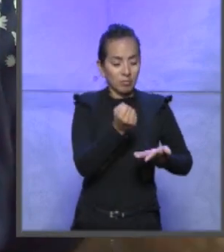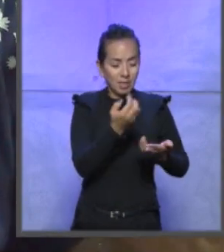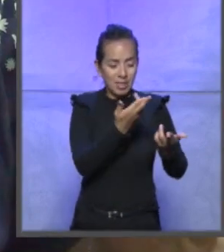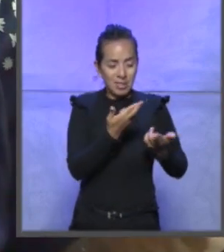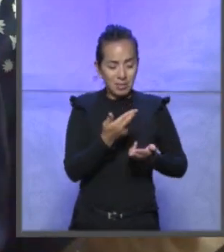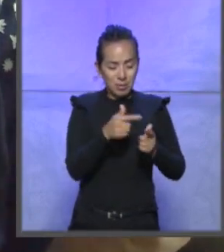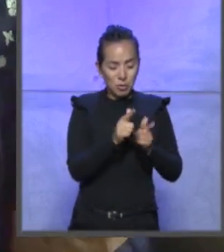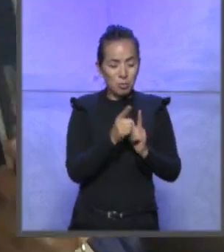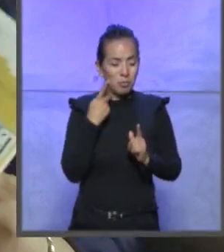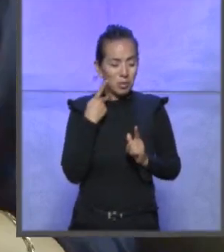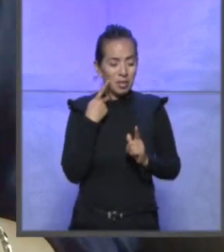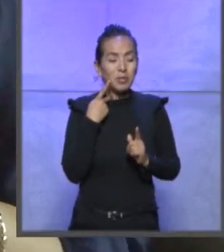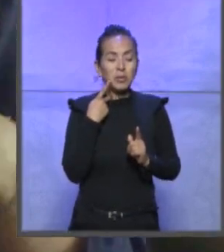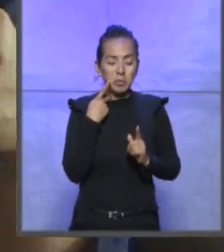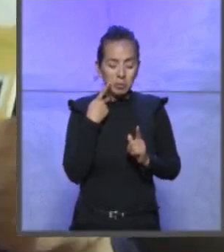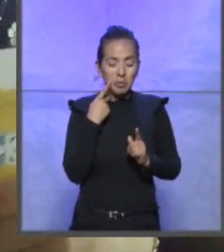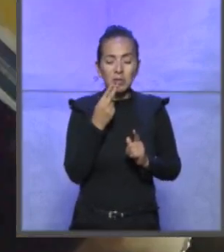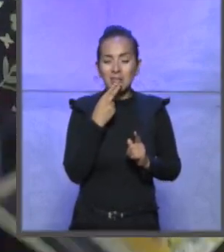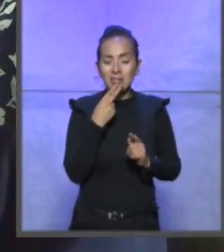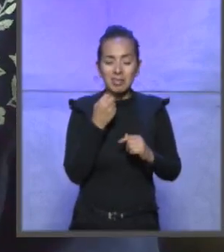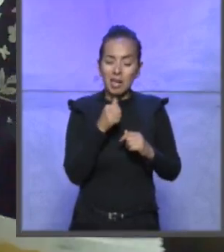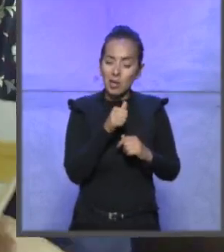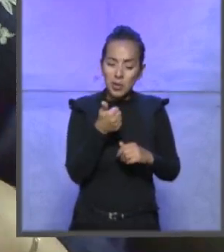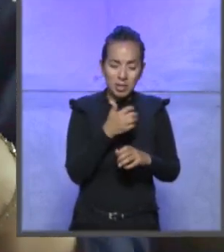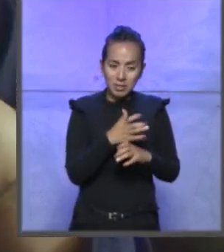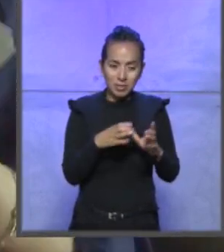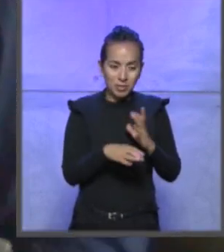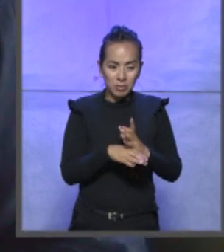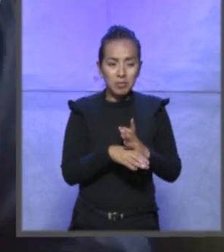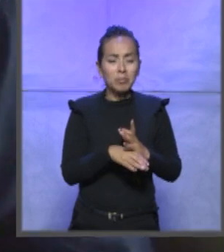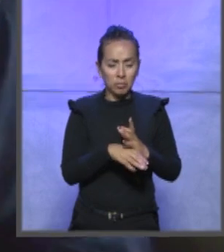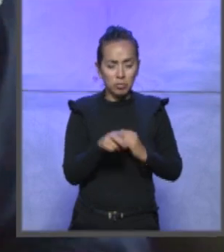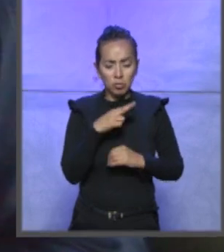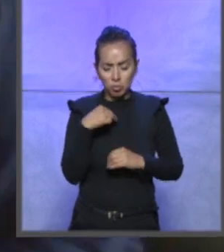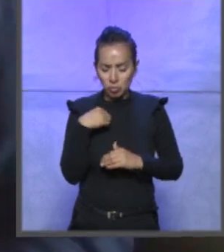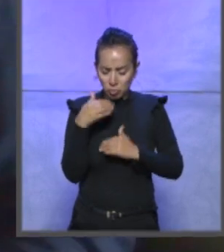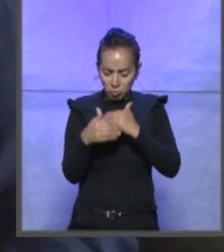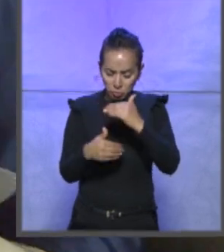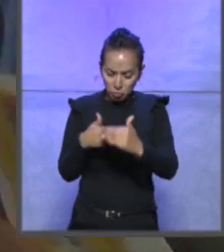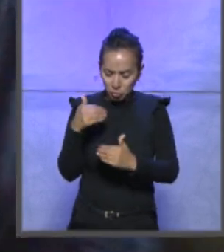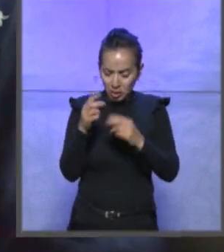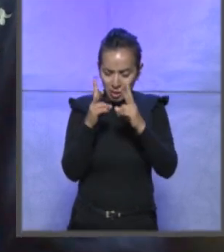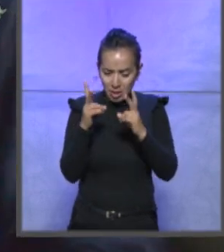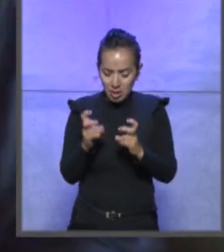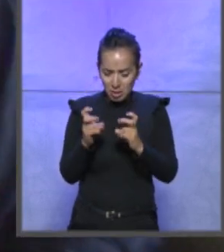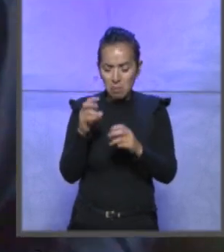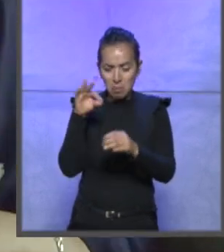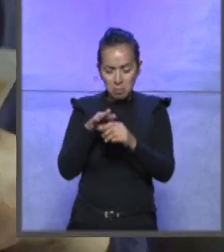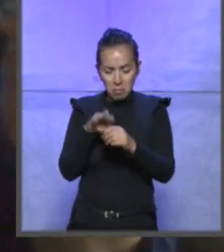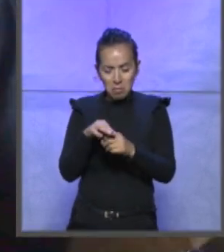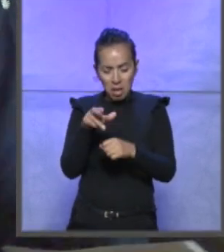se ha venido usando de manera discrecional. Hemos ido avanzando en materia electoral, en la